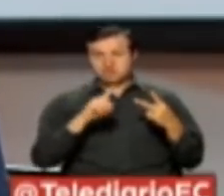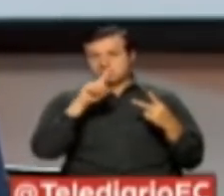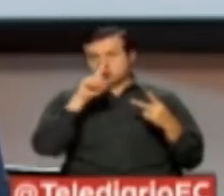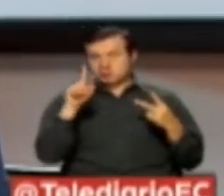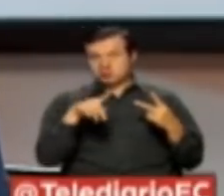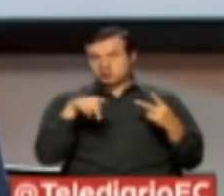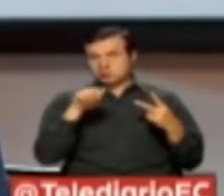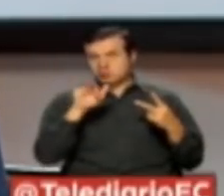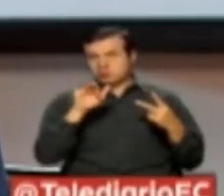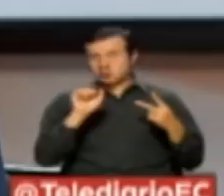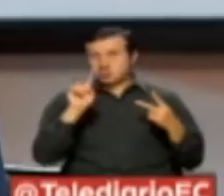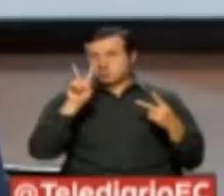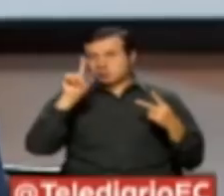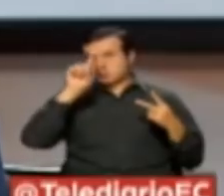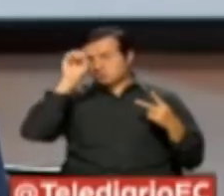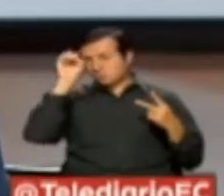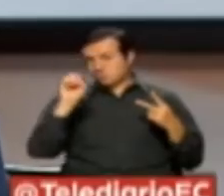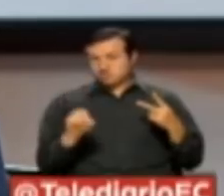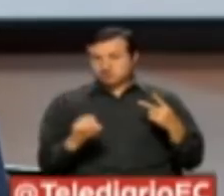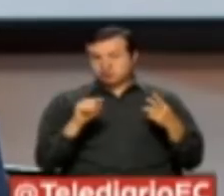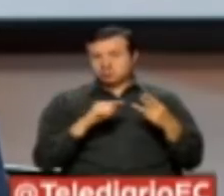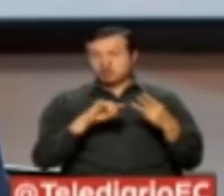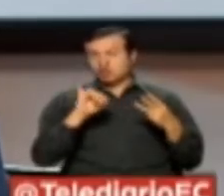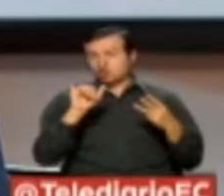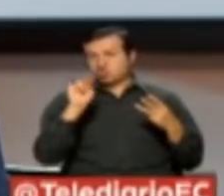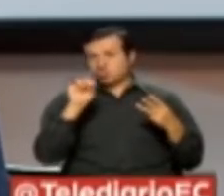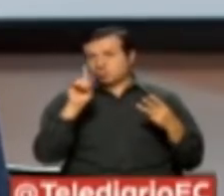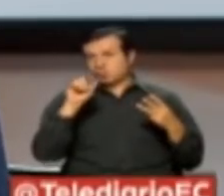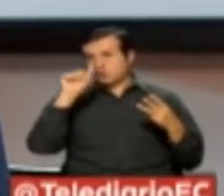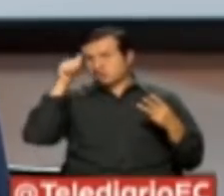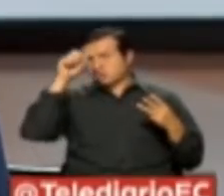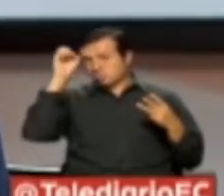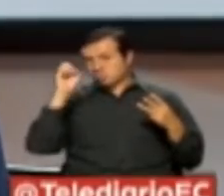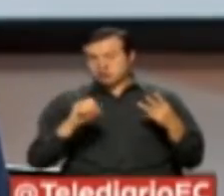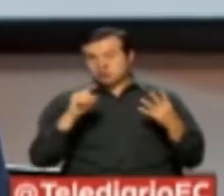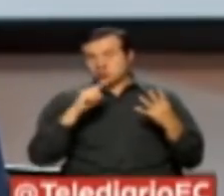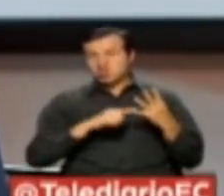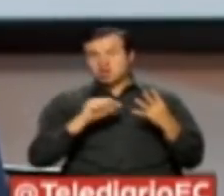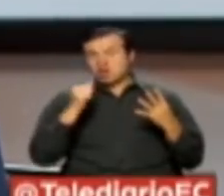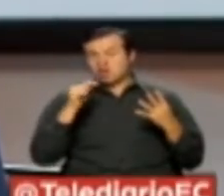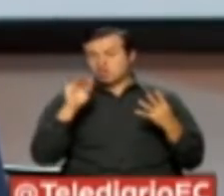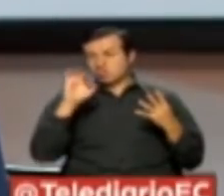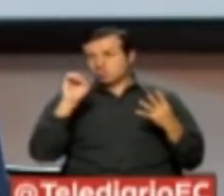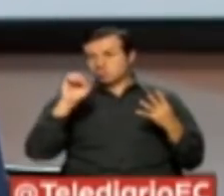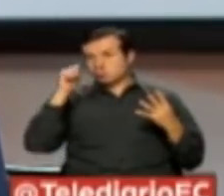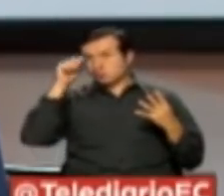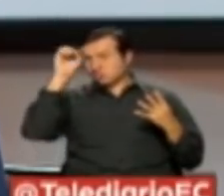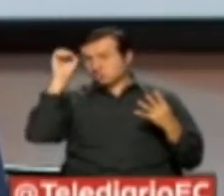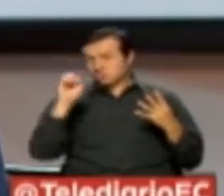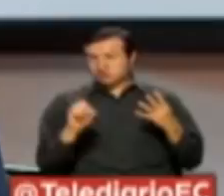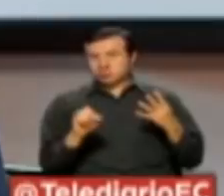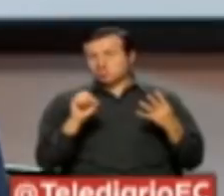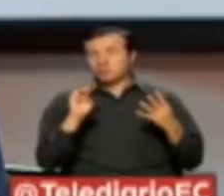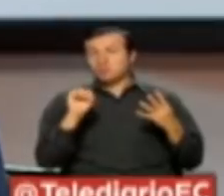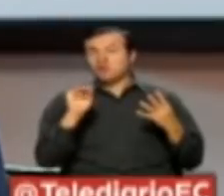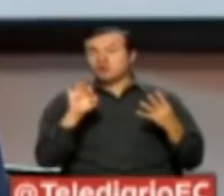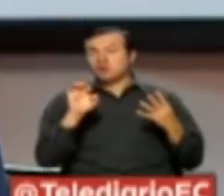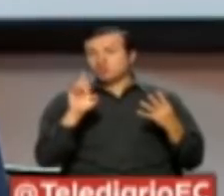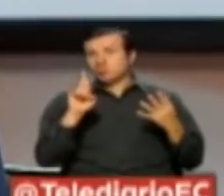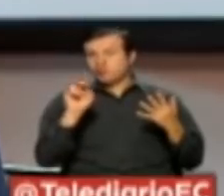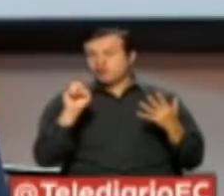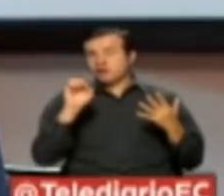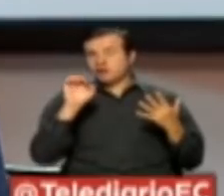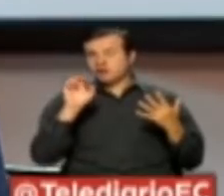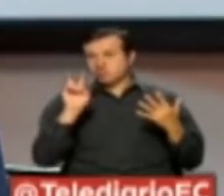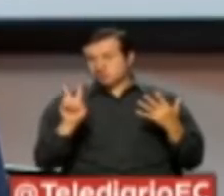zapata con el 21% jorge yunda 10% augusto barrera y 10% césar montúfar tiene